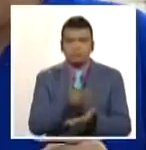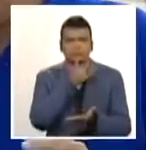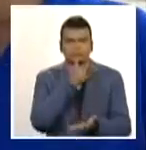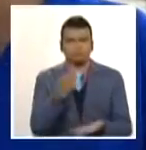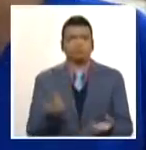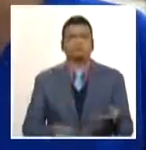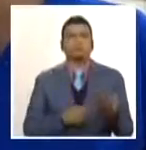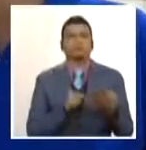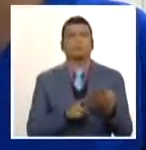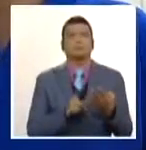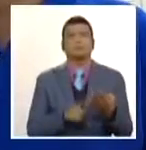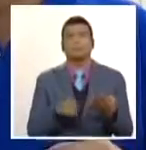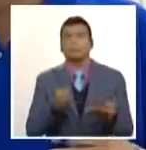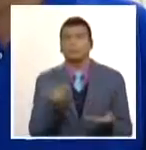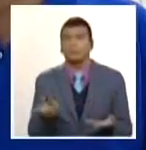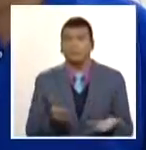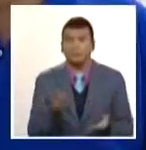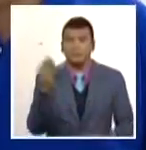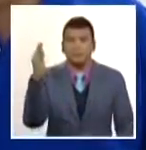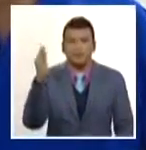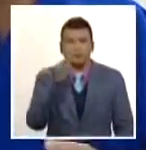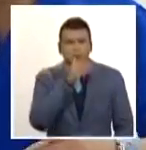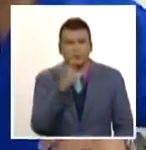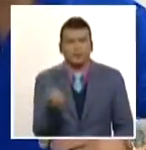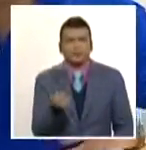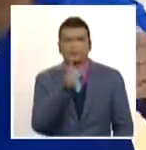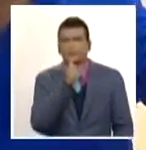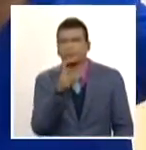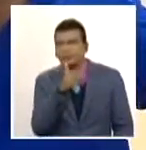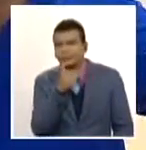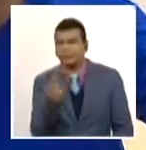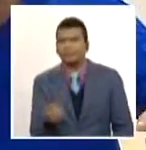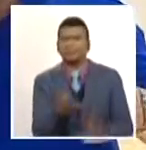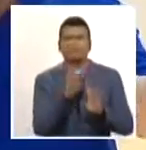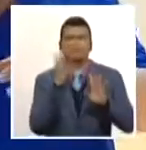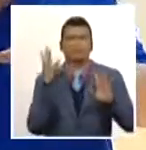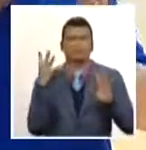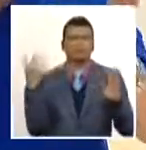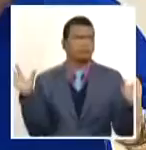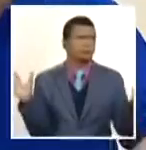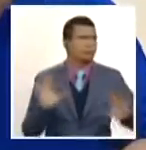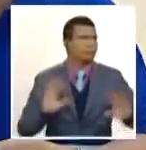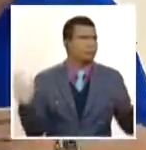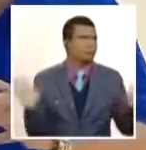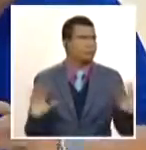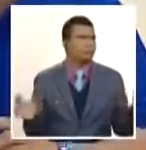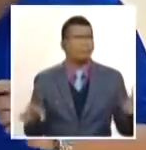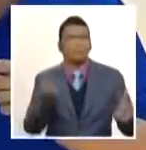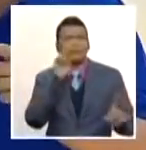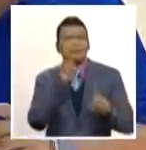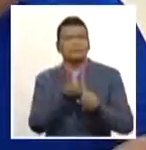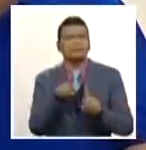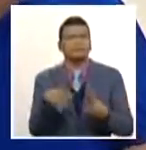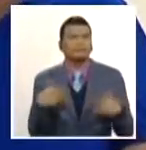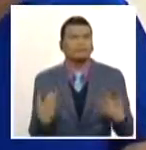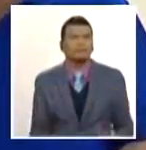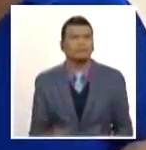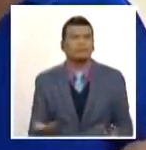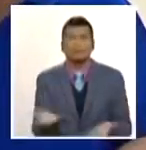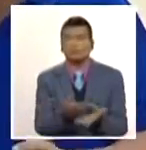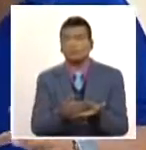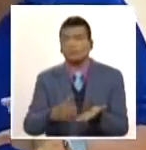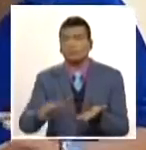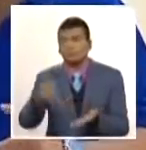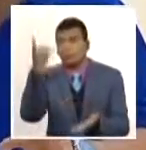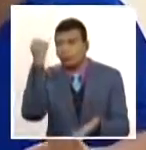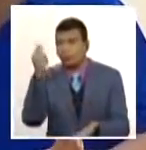arriba, no hay baterías sanitarias, no hay agua, hay que hacer unas filas muy grandes para poderse uno comprar un jugo.